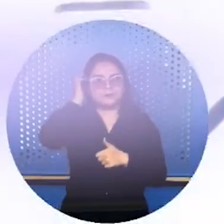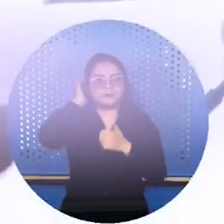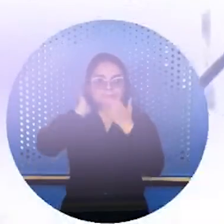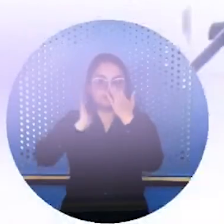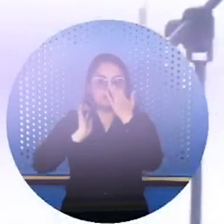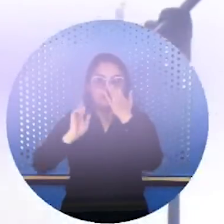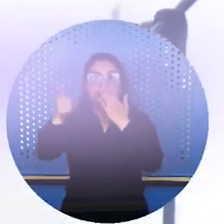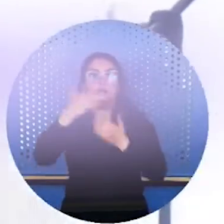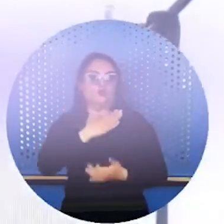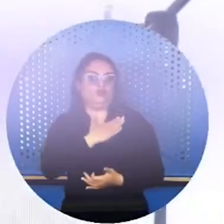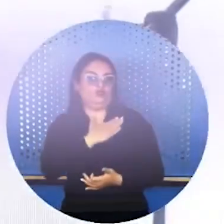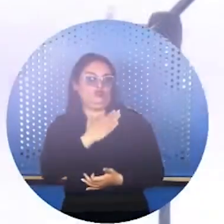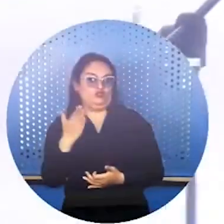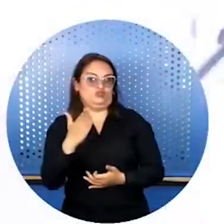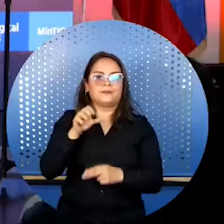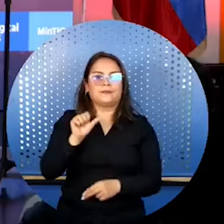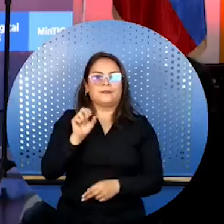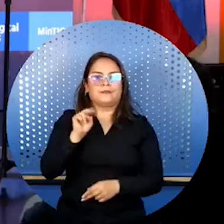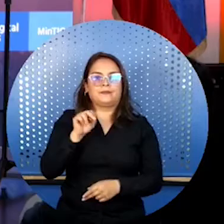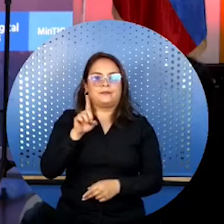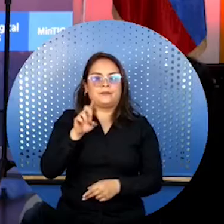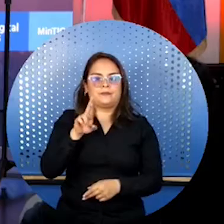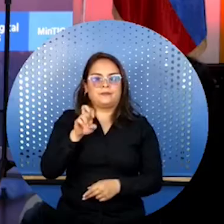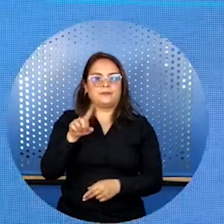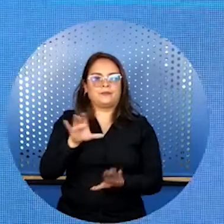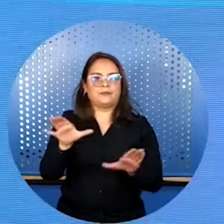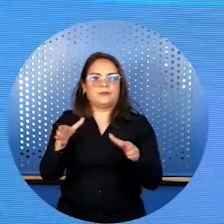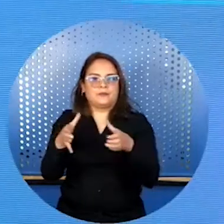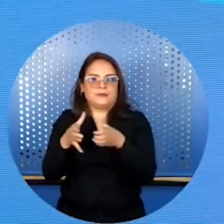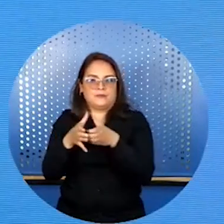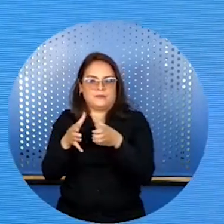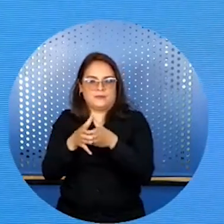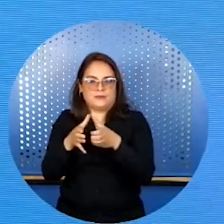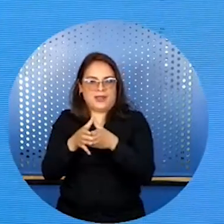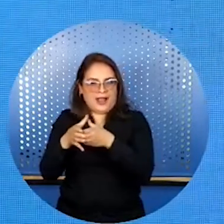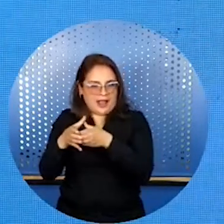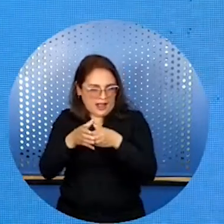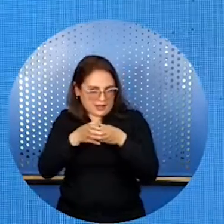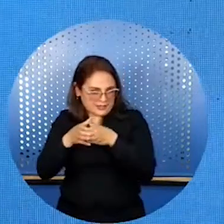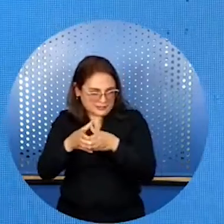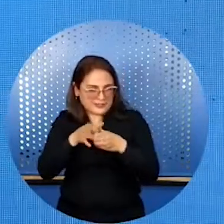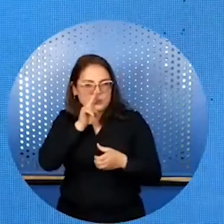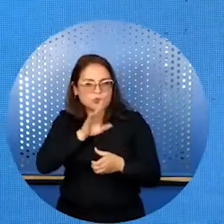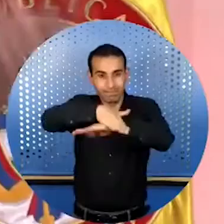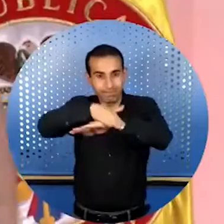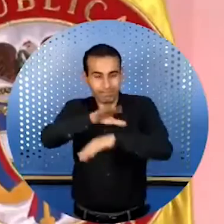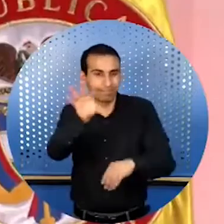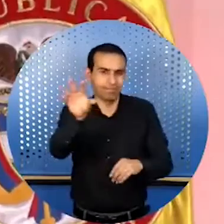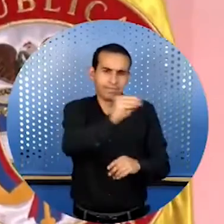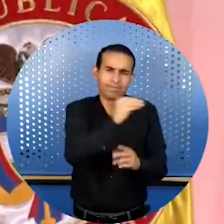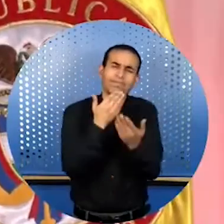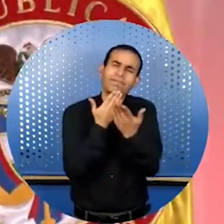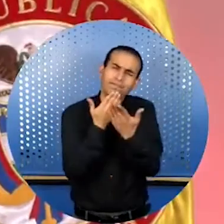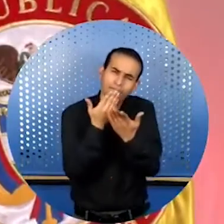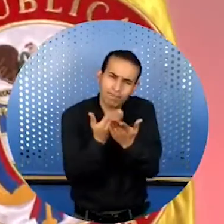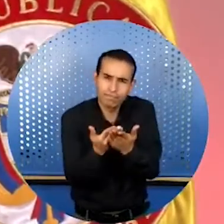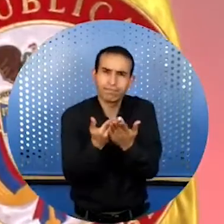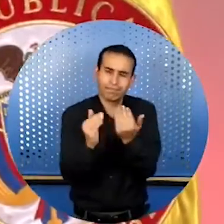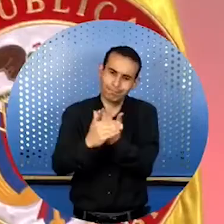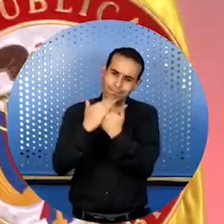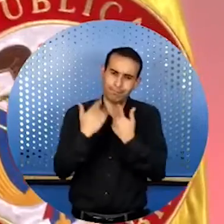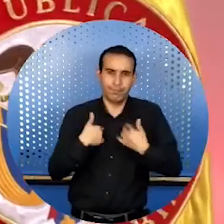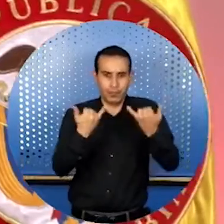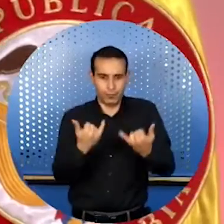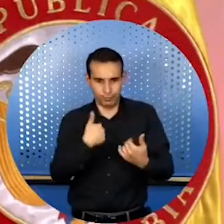la postulación de 11 propuestas de análisis que dan respuestas a los retos planteados con relación a los sectores de telecomunicaciones